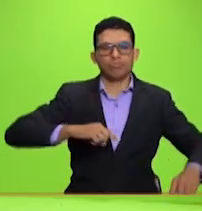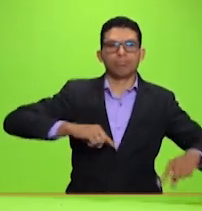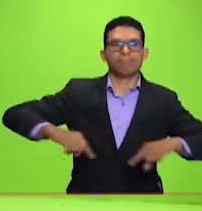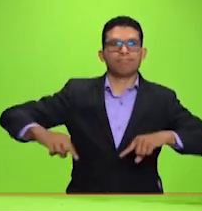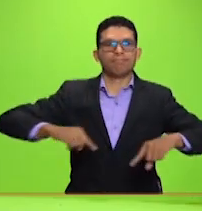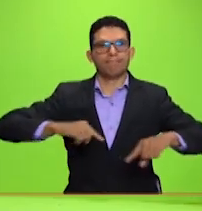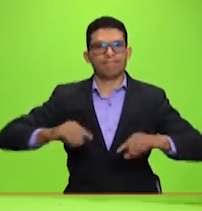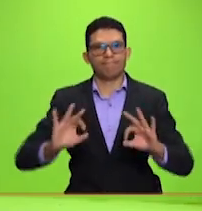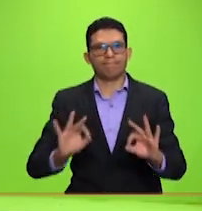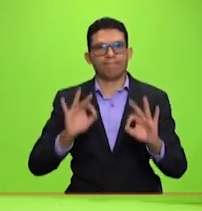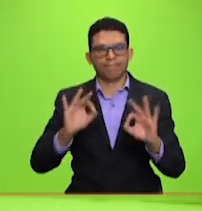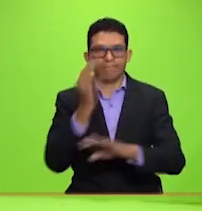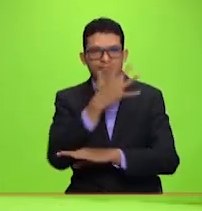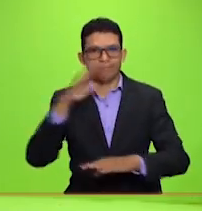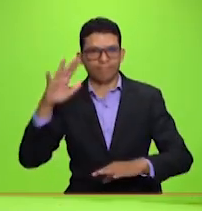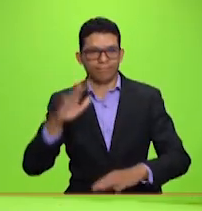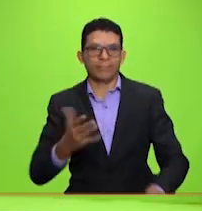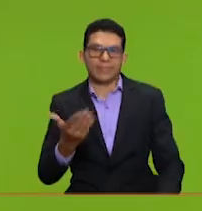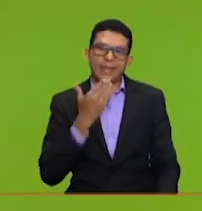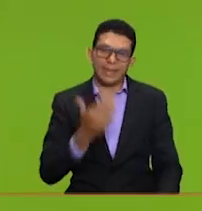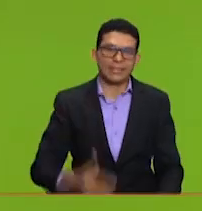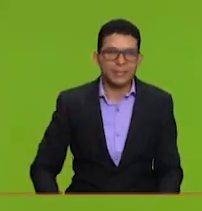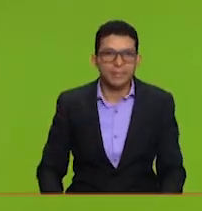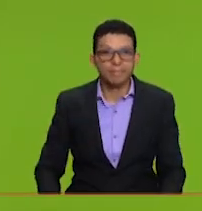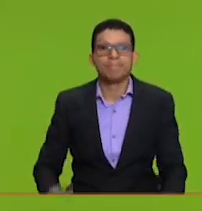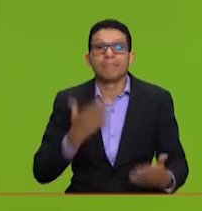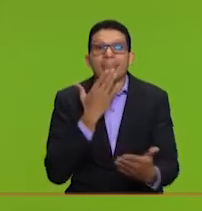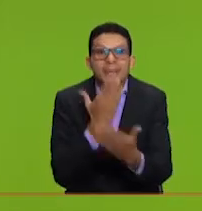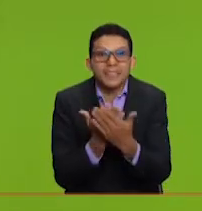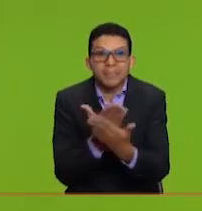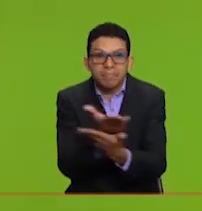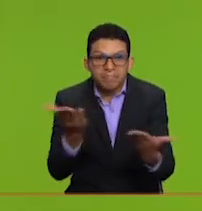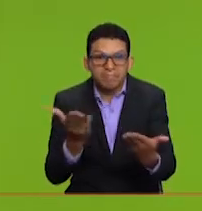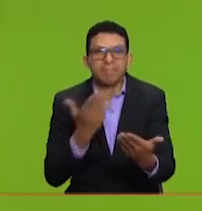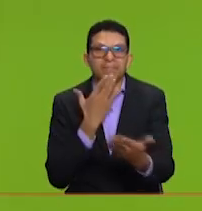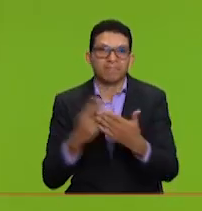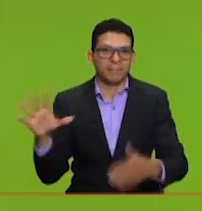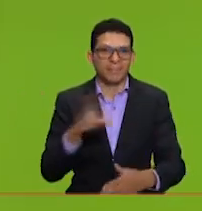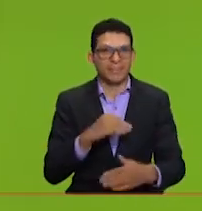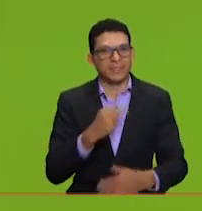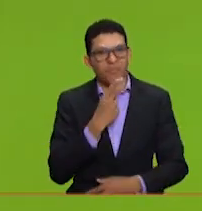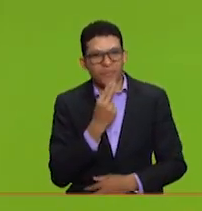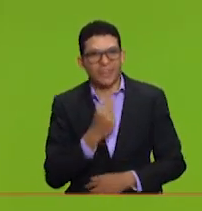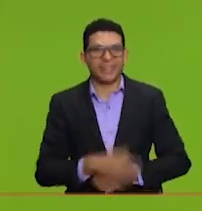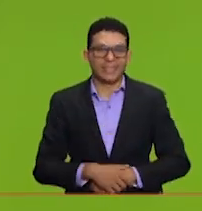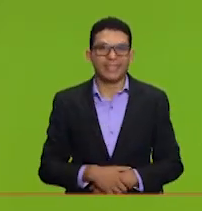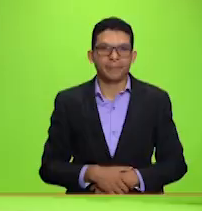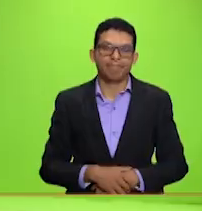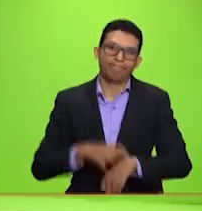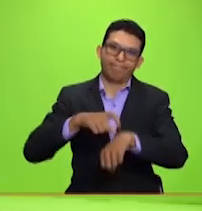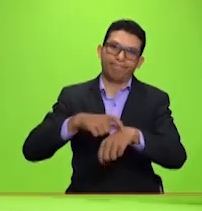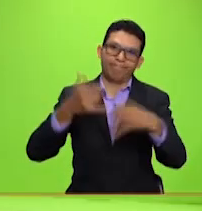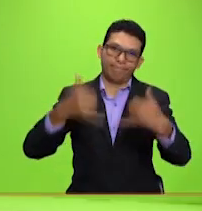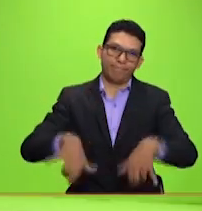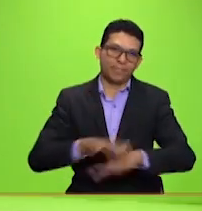frente a un recurso como el bosque. Mónica, muchas gracias. Muchas gracias a ustedes, gracias a todos, muy amables. Bueno, se nos ha terminado